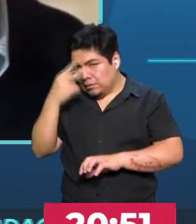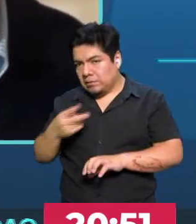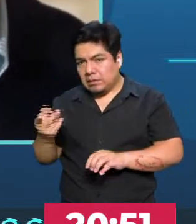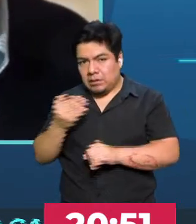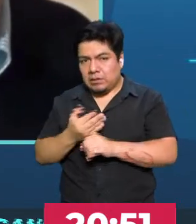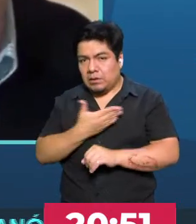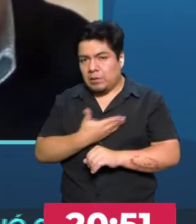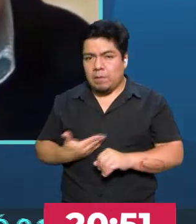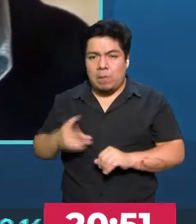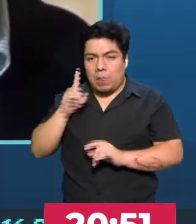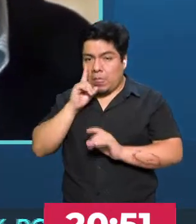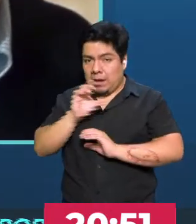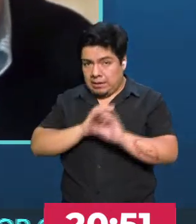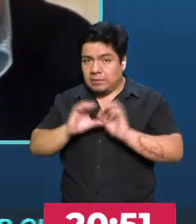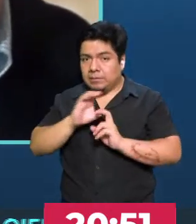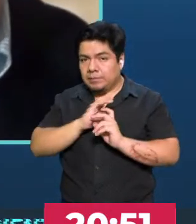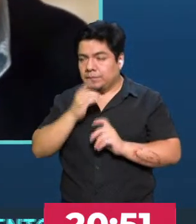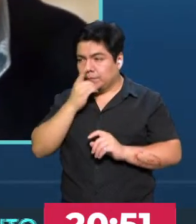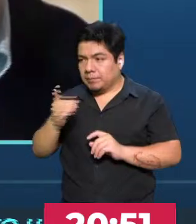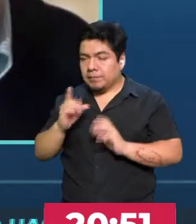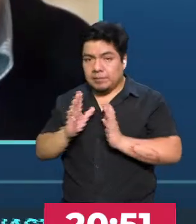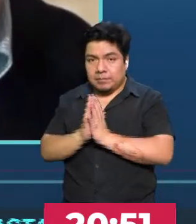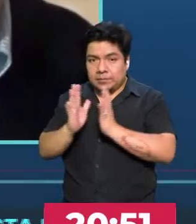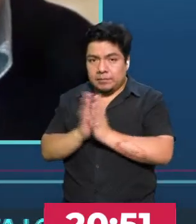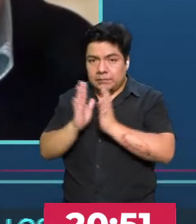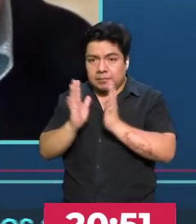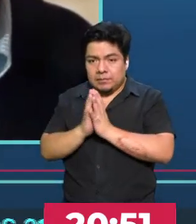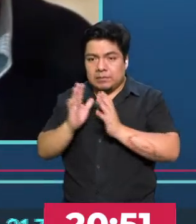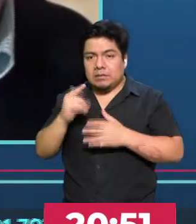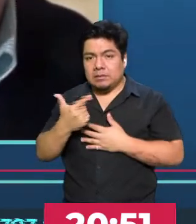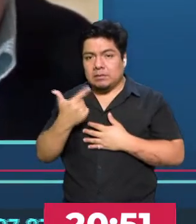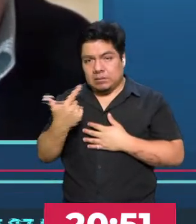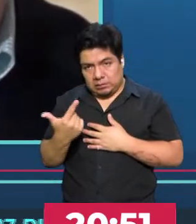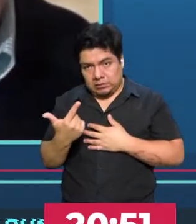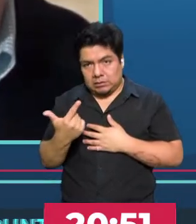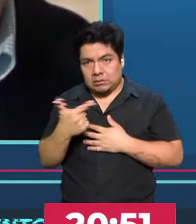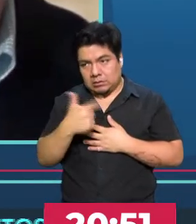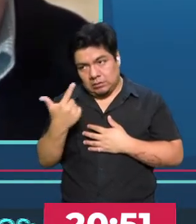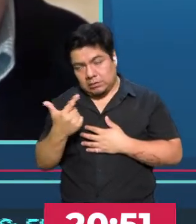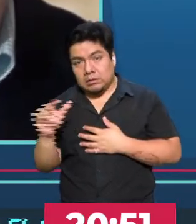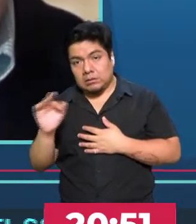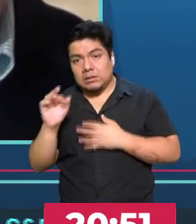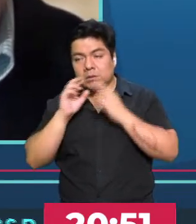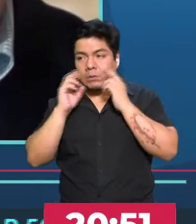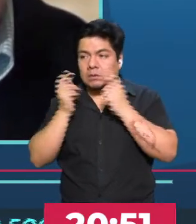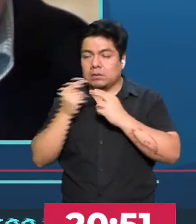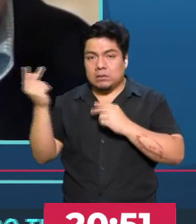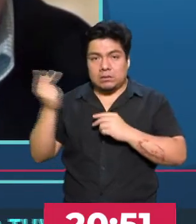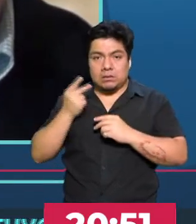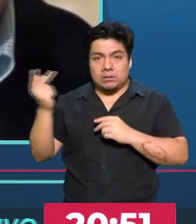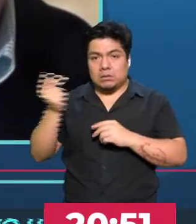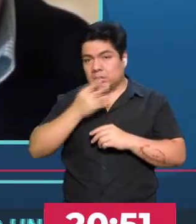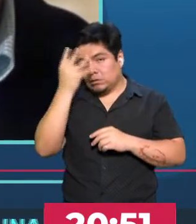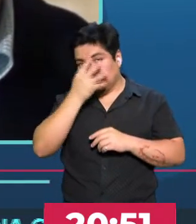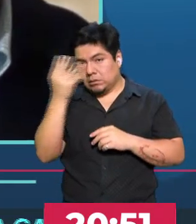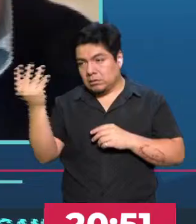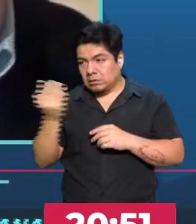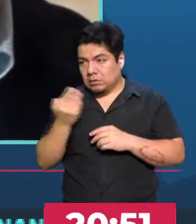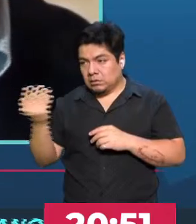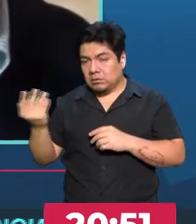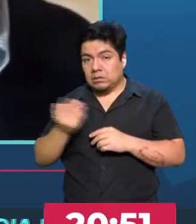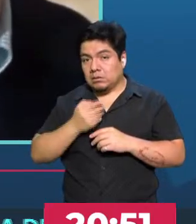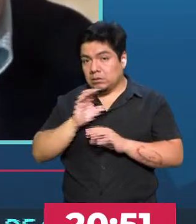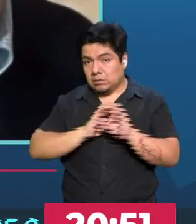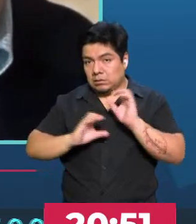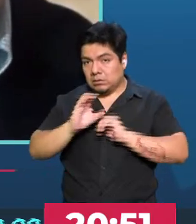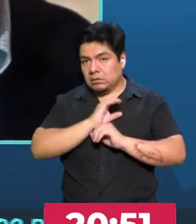Sheinbaum ha confirmado su participación en la reunión del G7 y muy probablemente haya una reunión bilateral entre el presidente Trump y ella. Aparte del